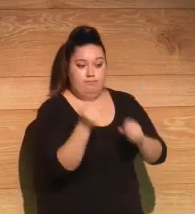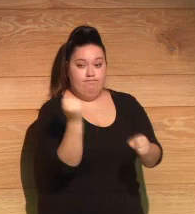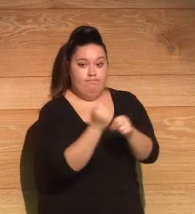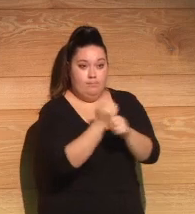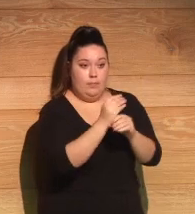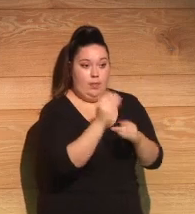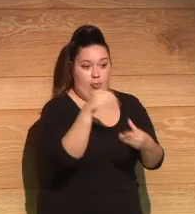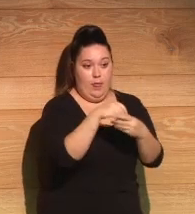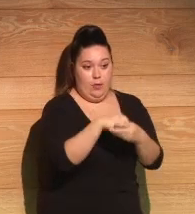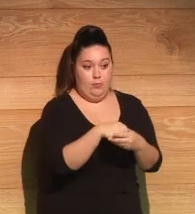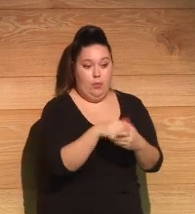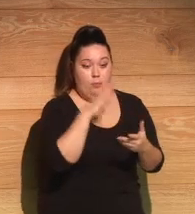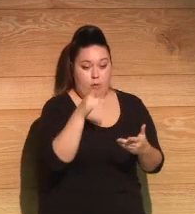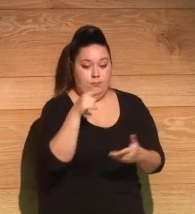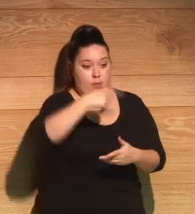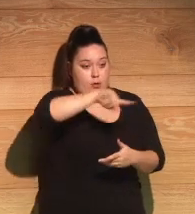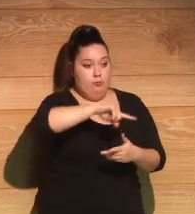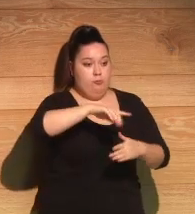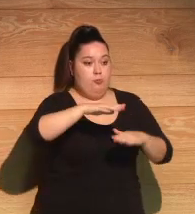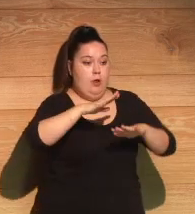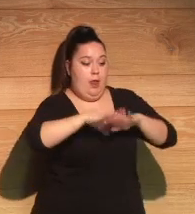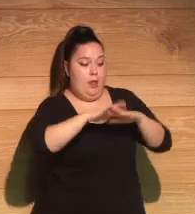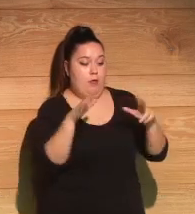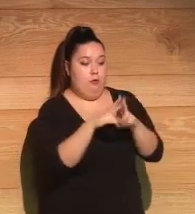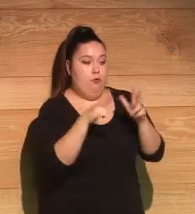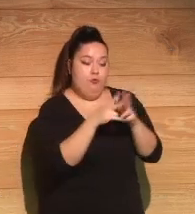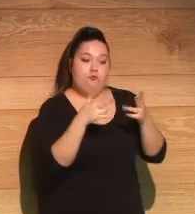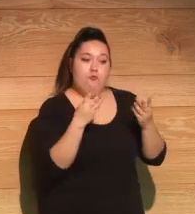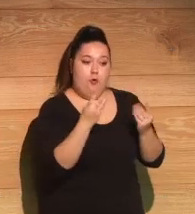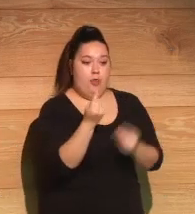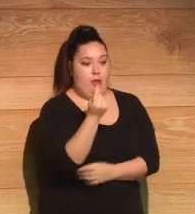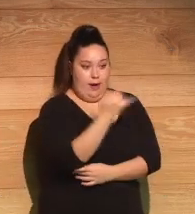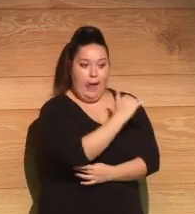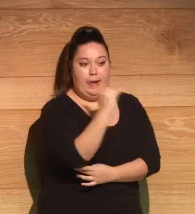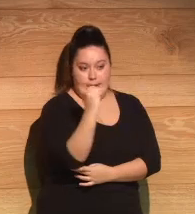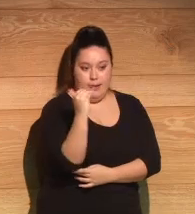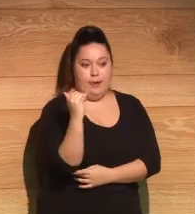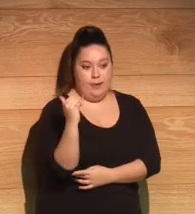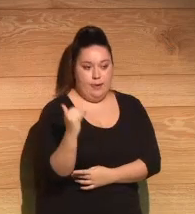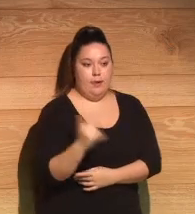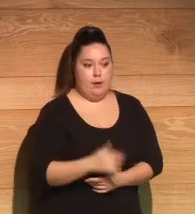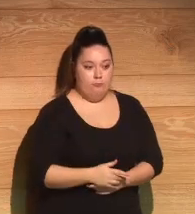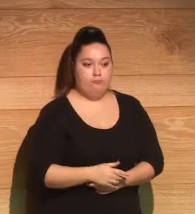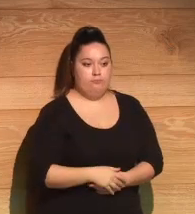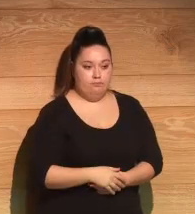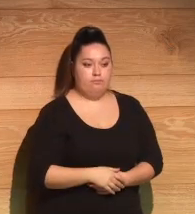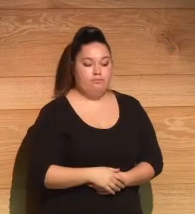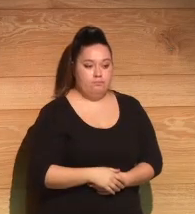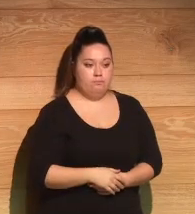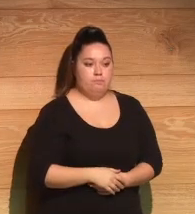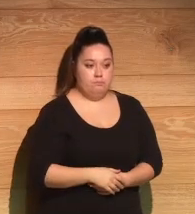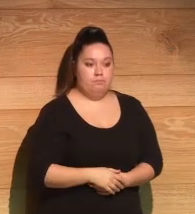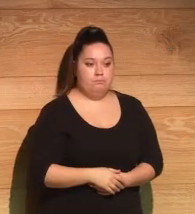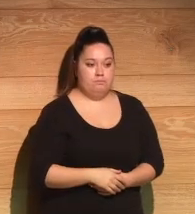han encontrado una mina de oro en los datos personales. Entonces, claro, la cuestión es si estamos mercantilizando ya